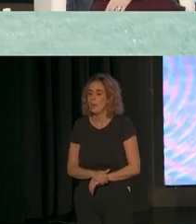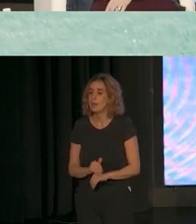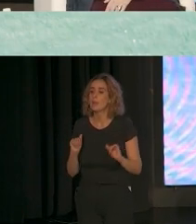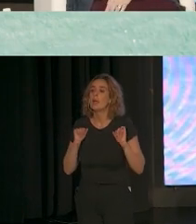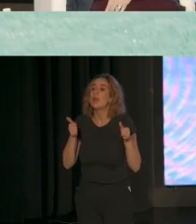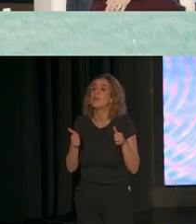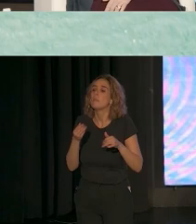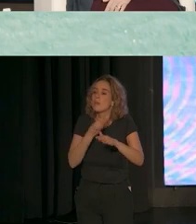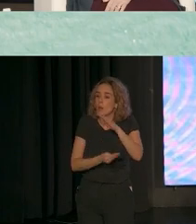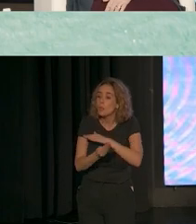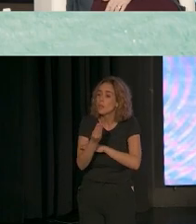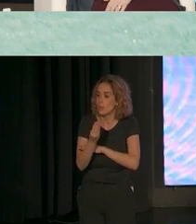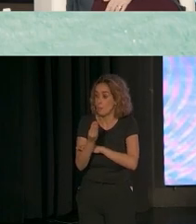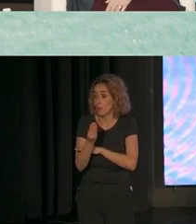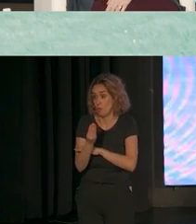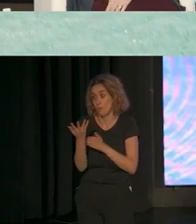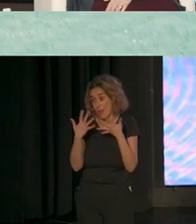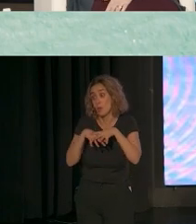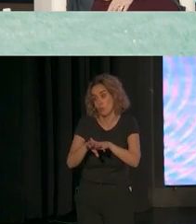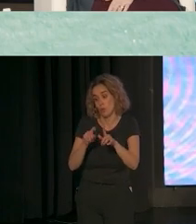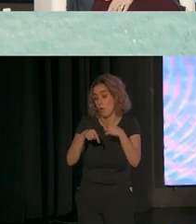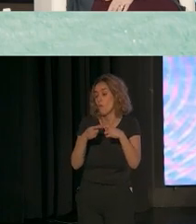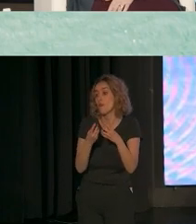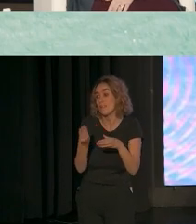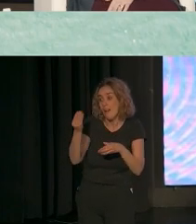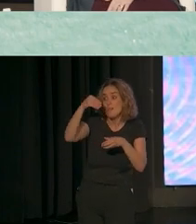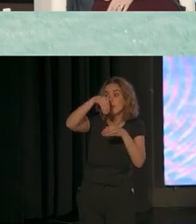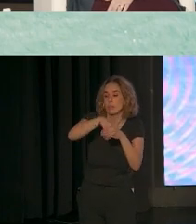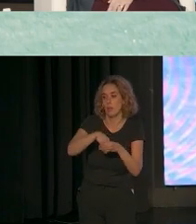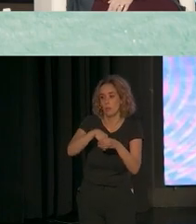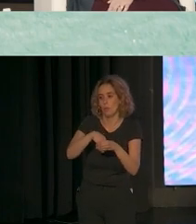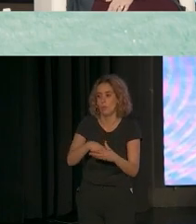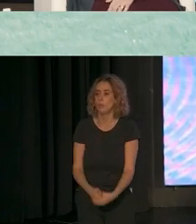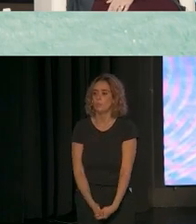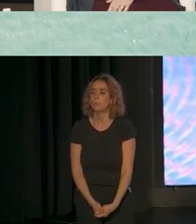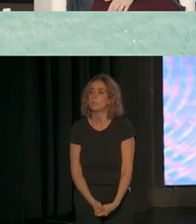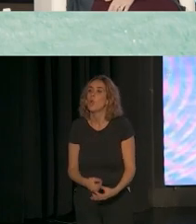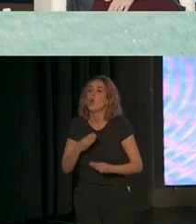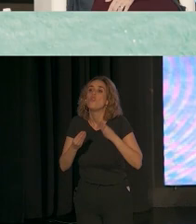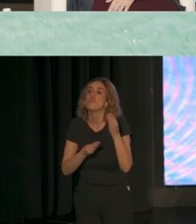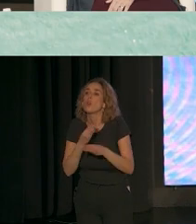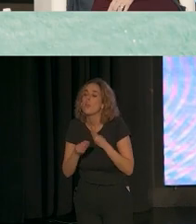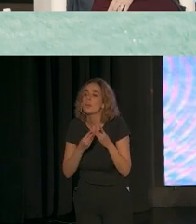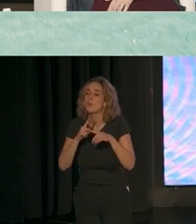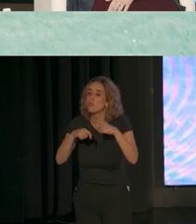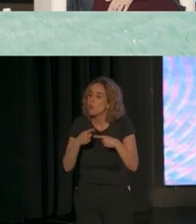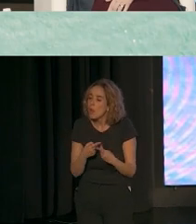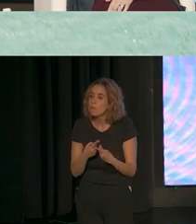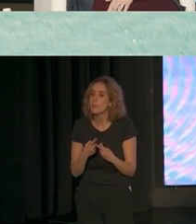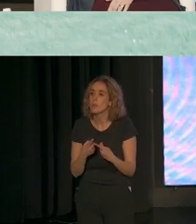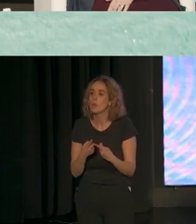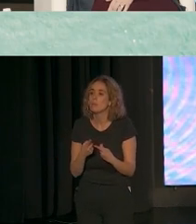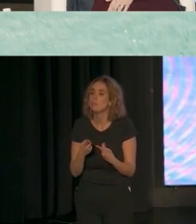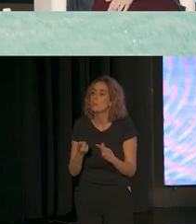con el nacimiento, la inclusión, y empieza dentro de la familia. Cómo llegamos y lo que hacemos con la familia